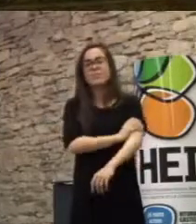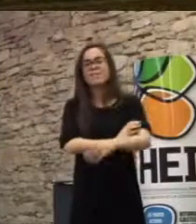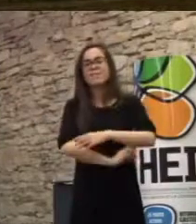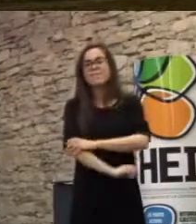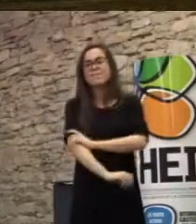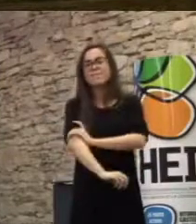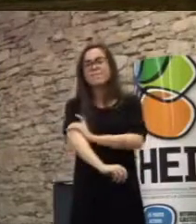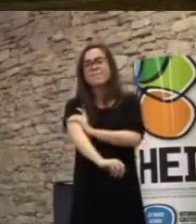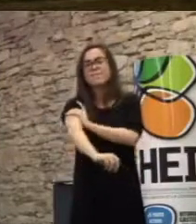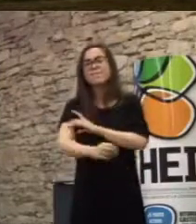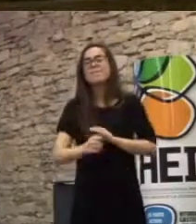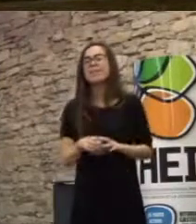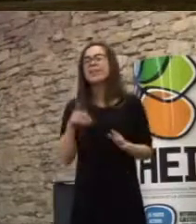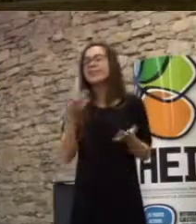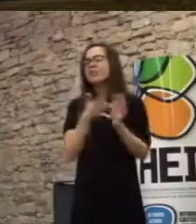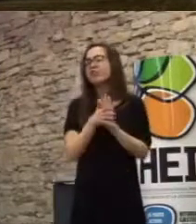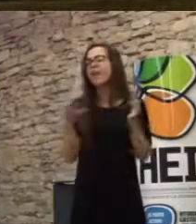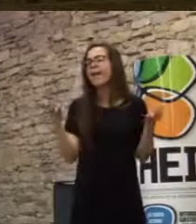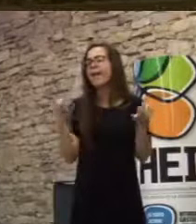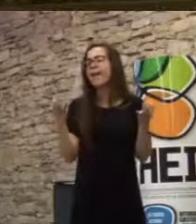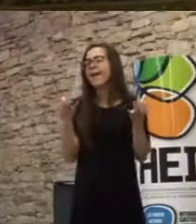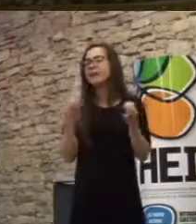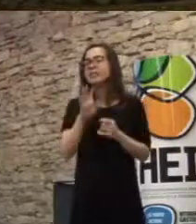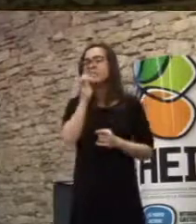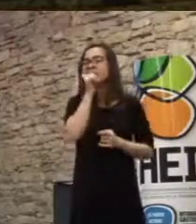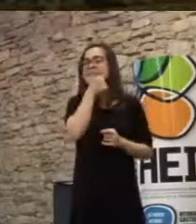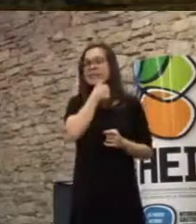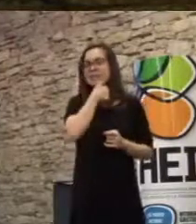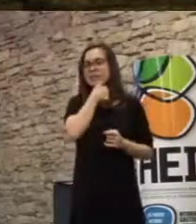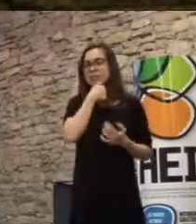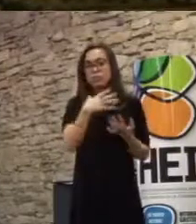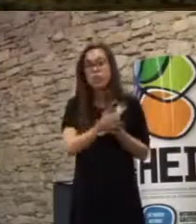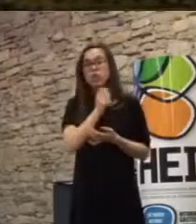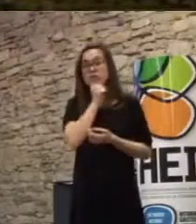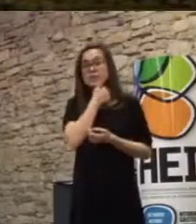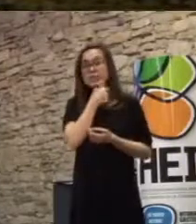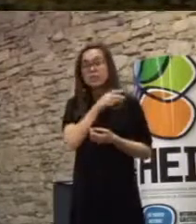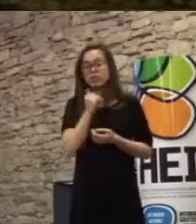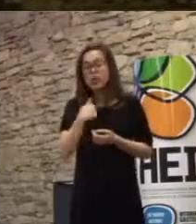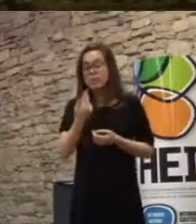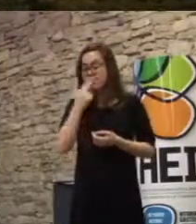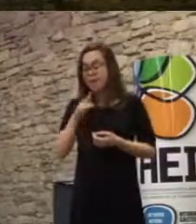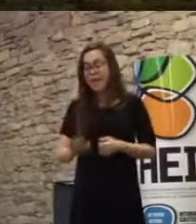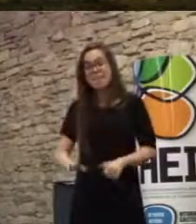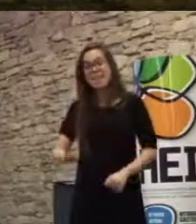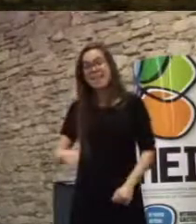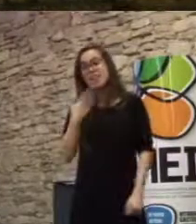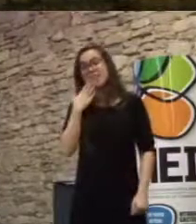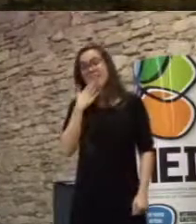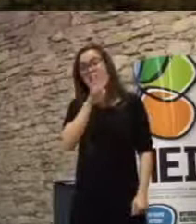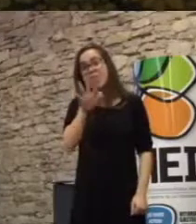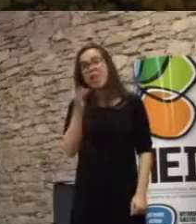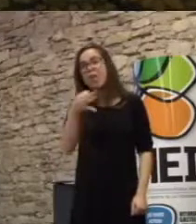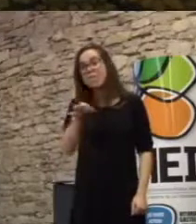es lo que se conoce como el secreto todos tenemos nuestros pequeños secretos yo por ejemplo cuando la pequeña tenía cinco años le robé cinco